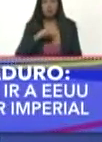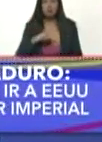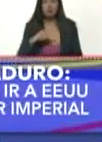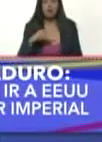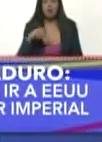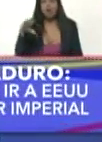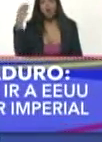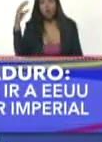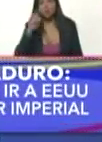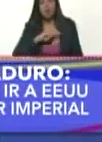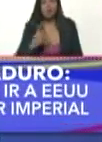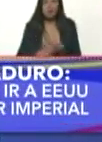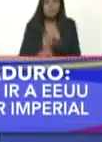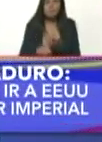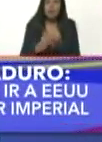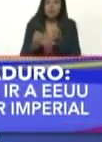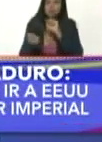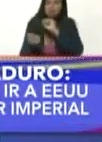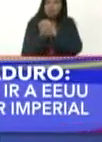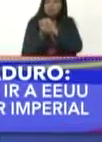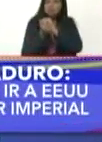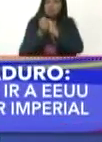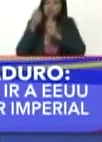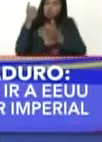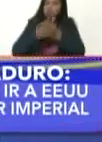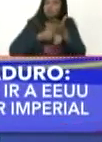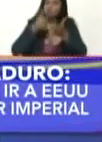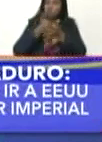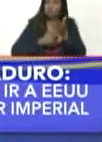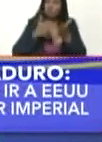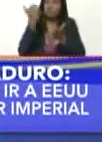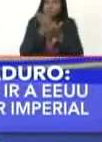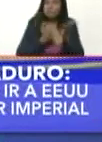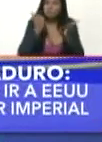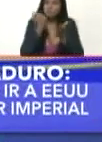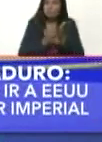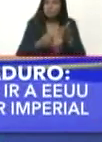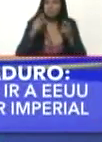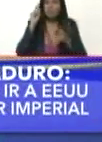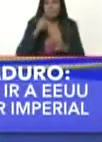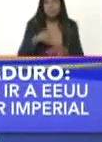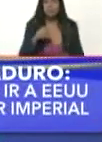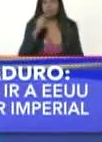hermana, martirizada, torturada.